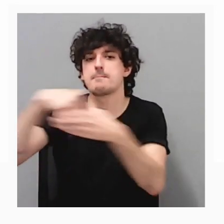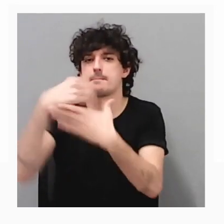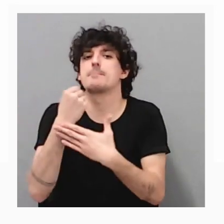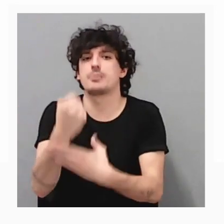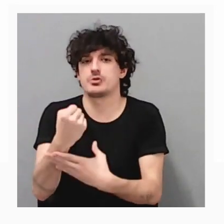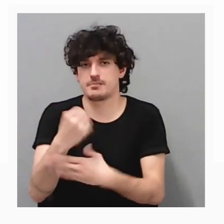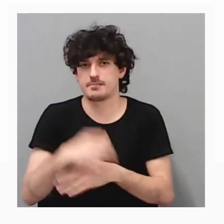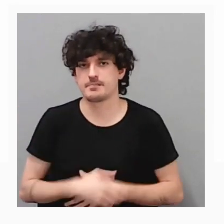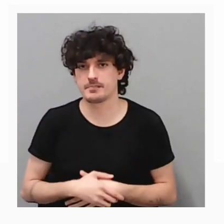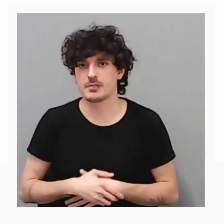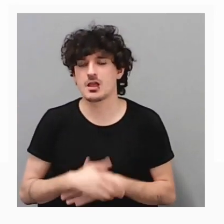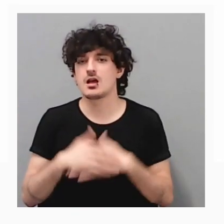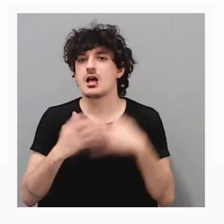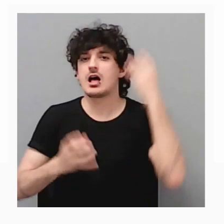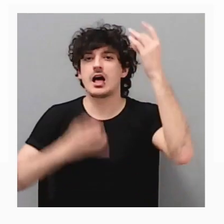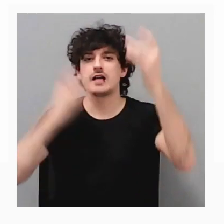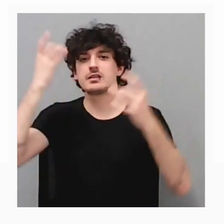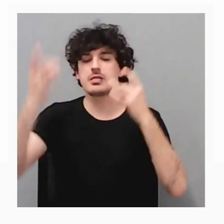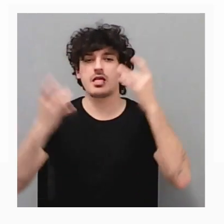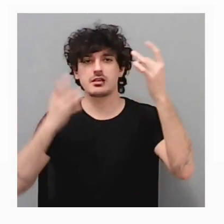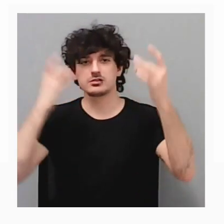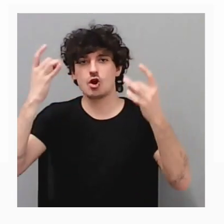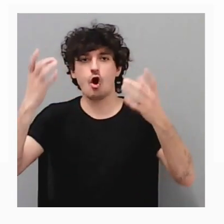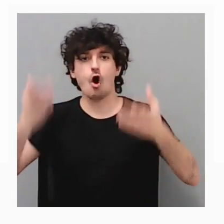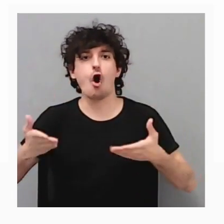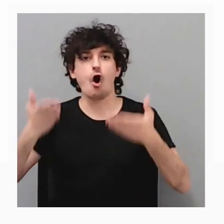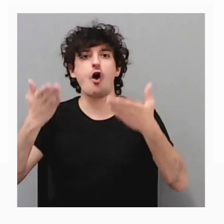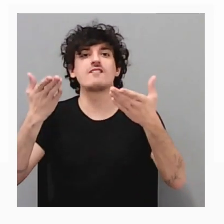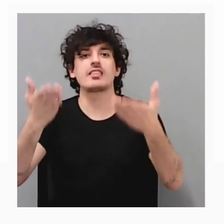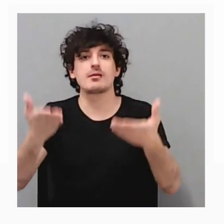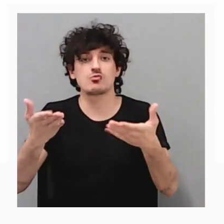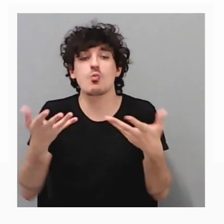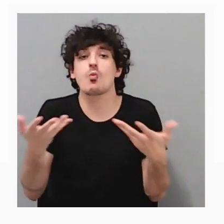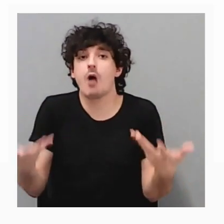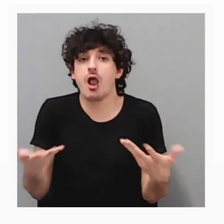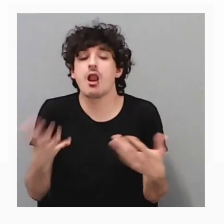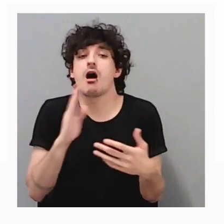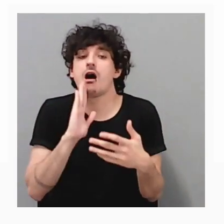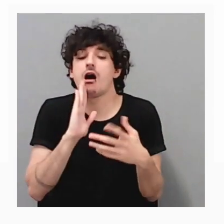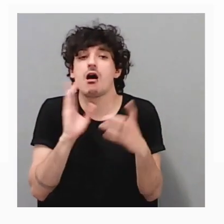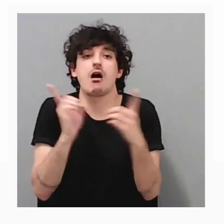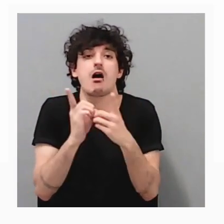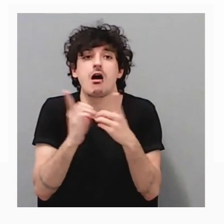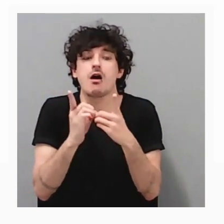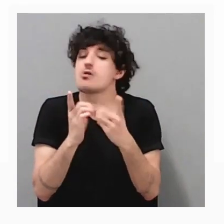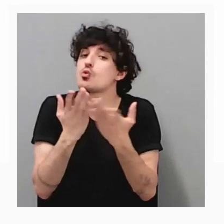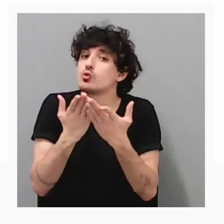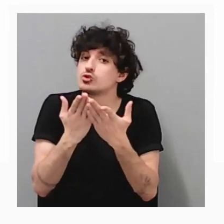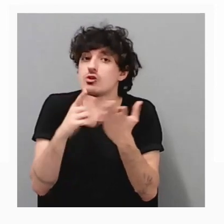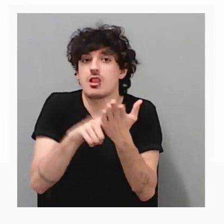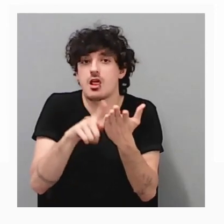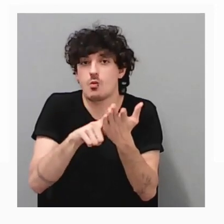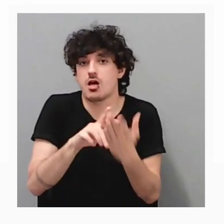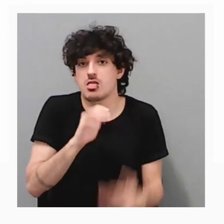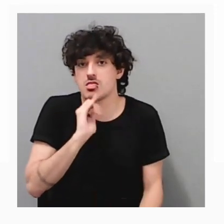Para comentar las actividades que ofrecemos, pues ya comenté brevemente, pero básicamente son cursos de idiomas, talleres